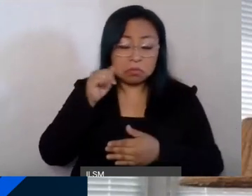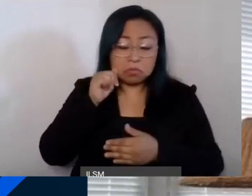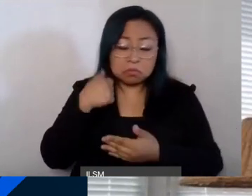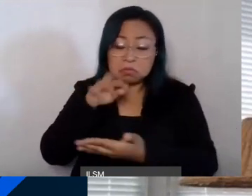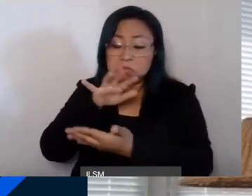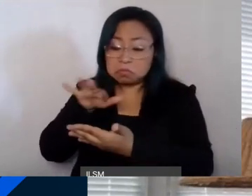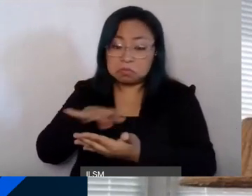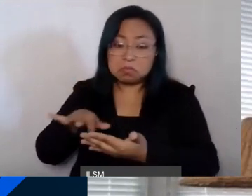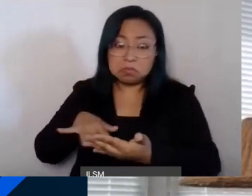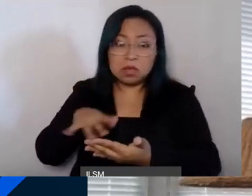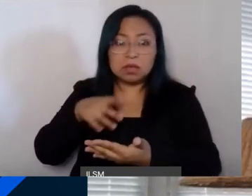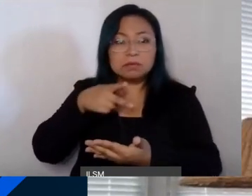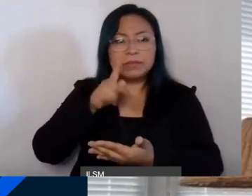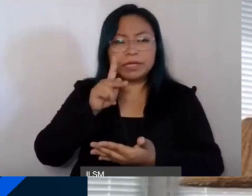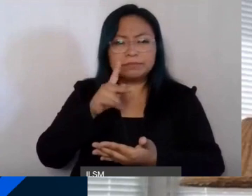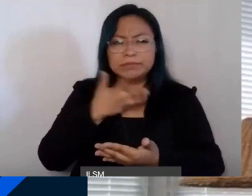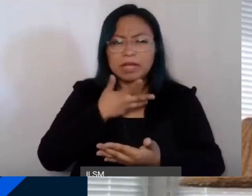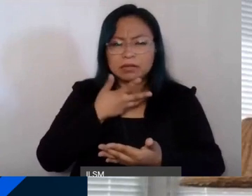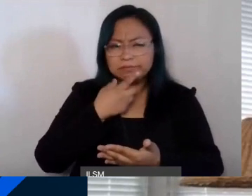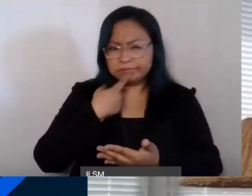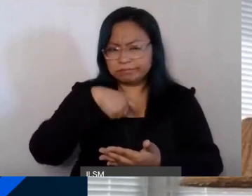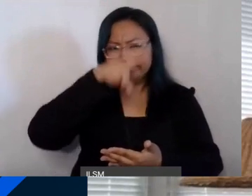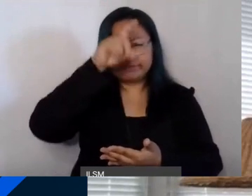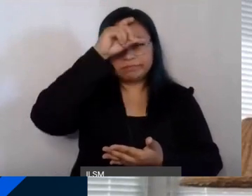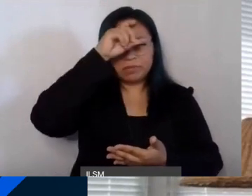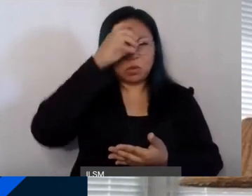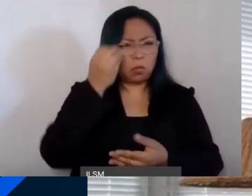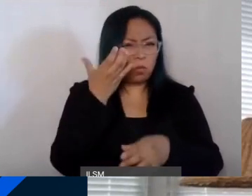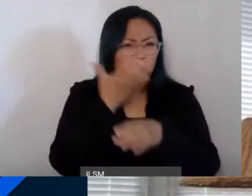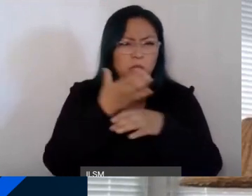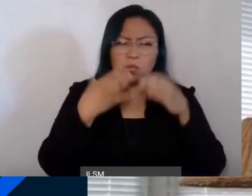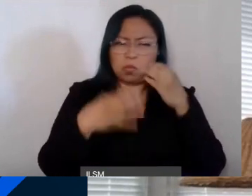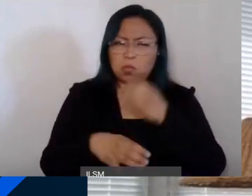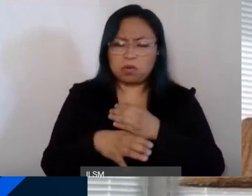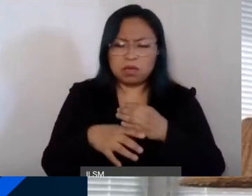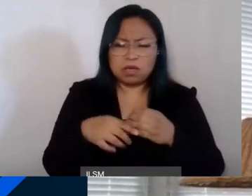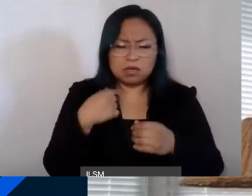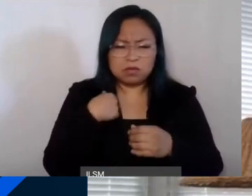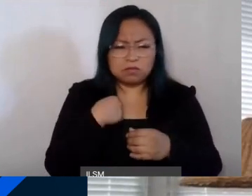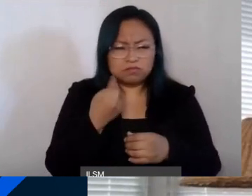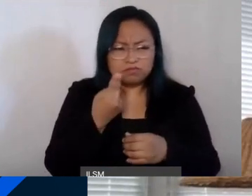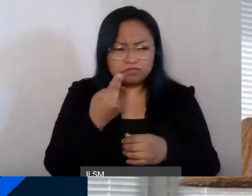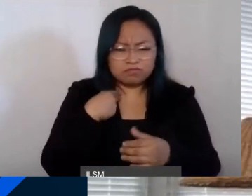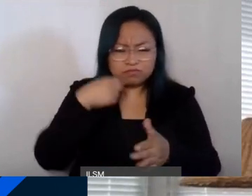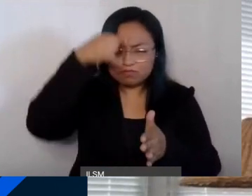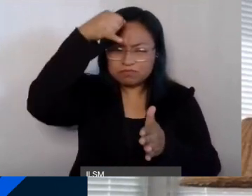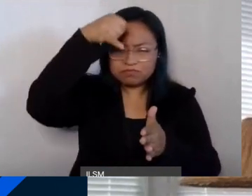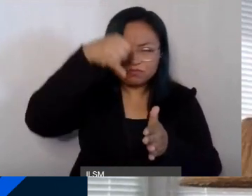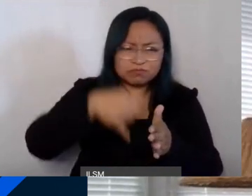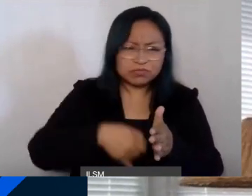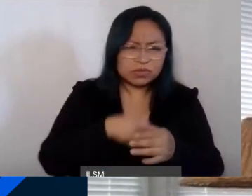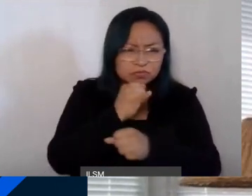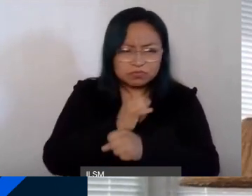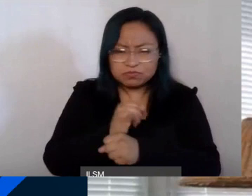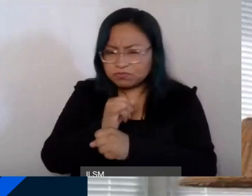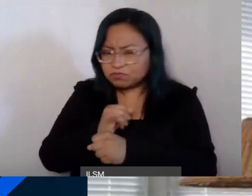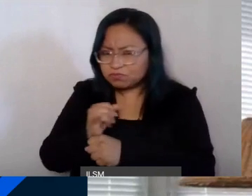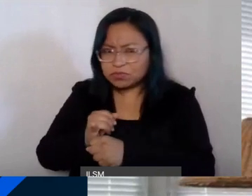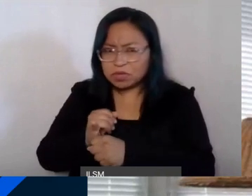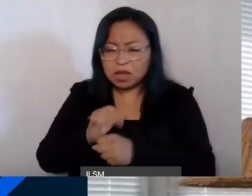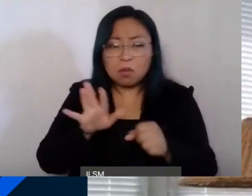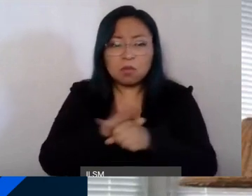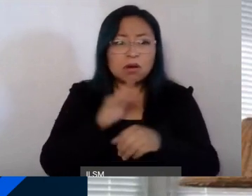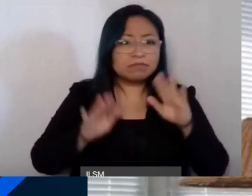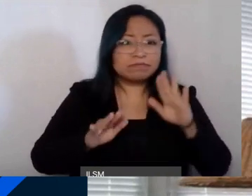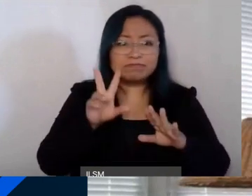hay muchos interrogantes que te hacen profundizar más en el tema porque no está claro hasta ahora que